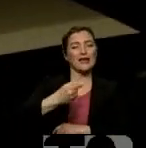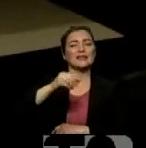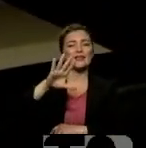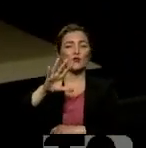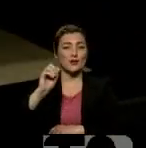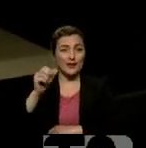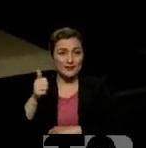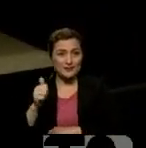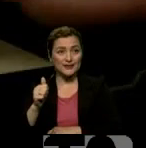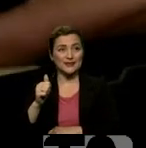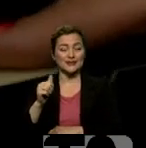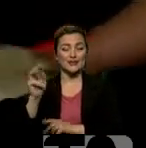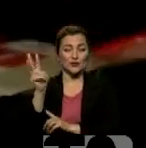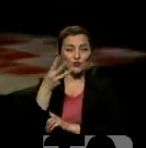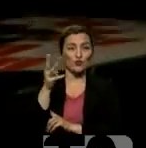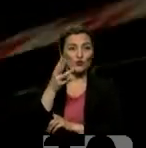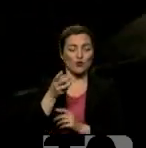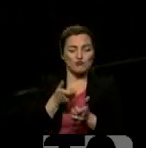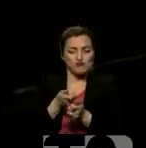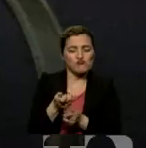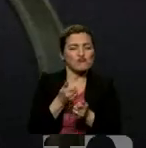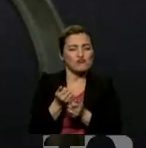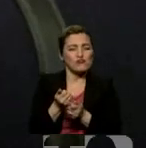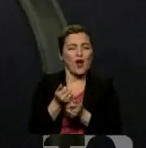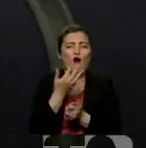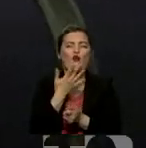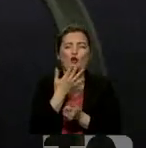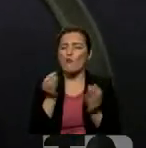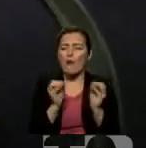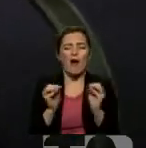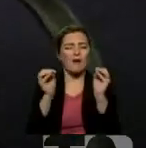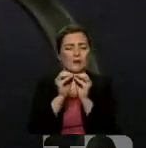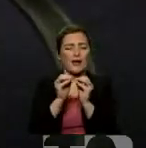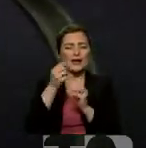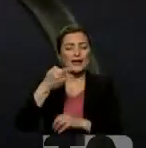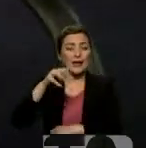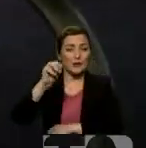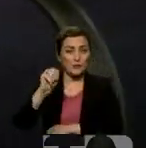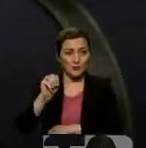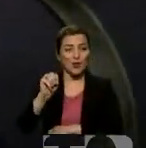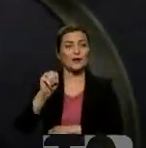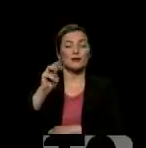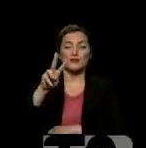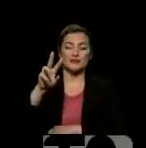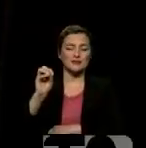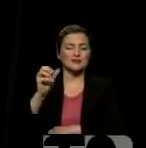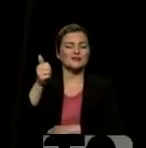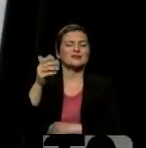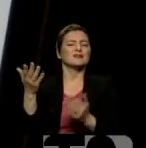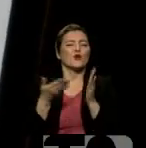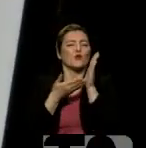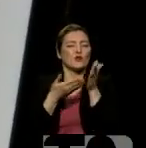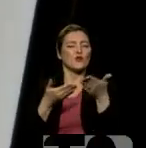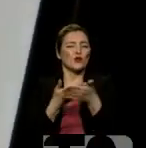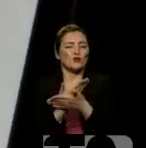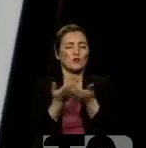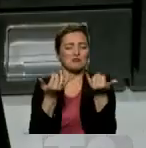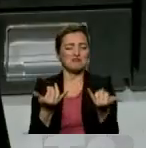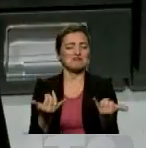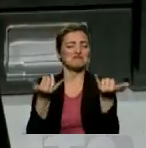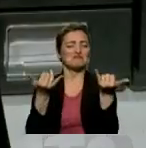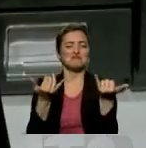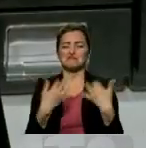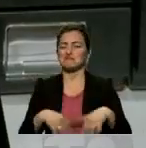impresora inalámbrica de inyección de tinta monocromática GM2010. Estos nuevos modelos amplían la gama actual y